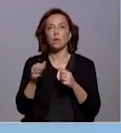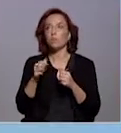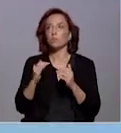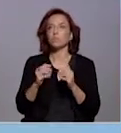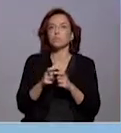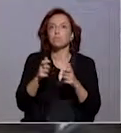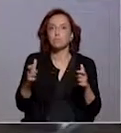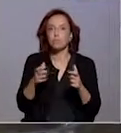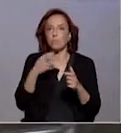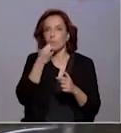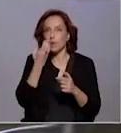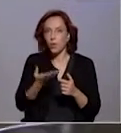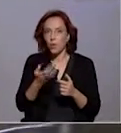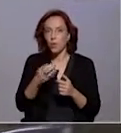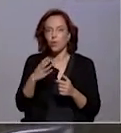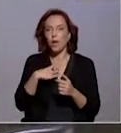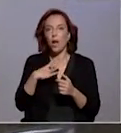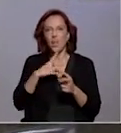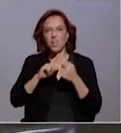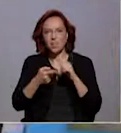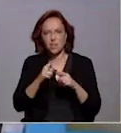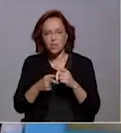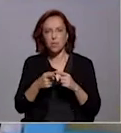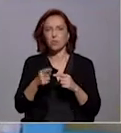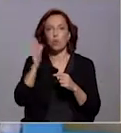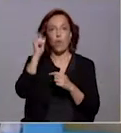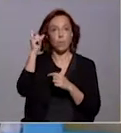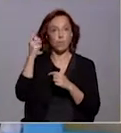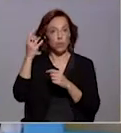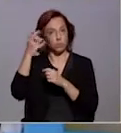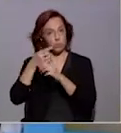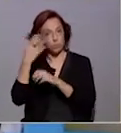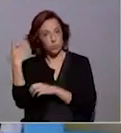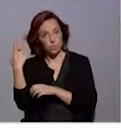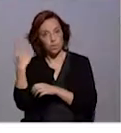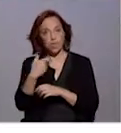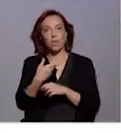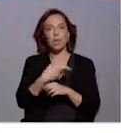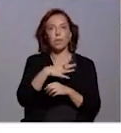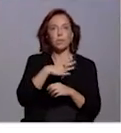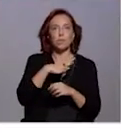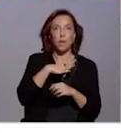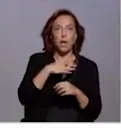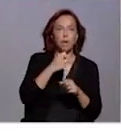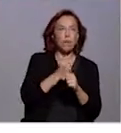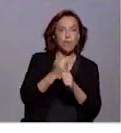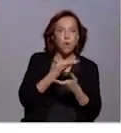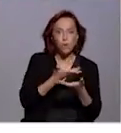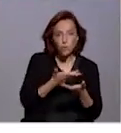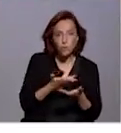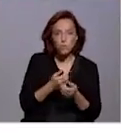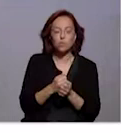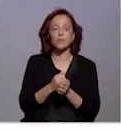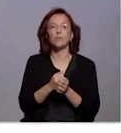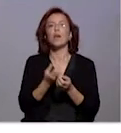crecimiento hay una correlación entre la capacitación educativa y la demanda laboral qué perfiles de empleo